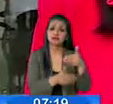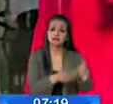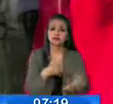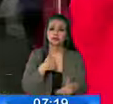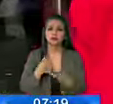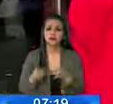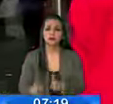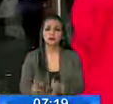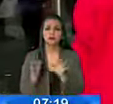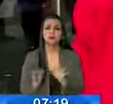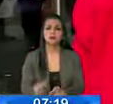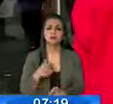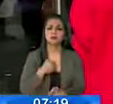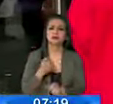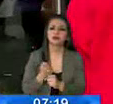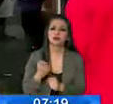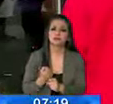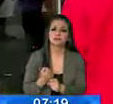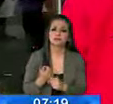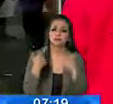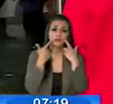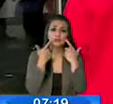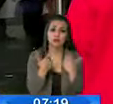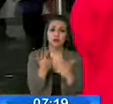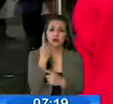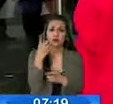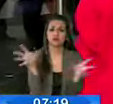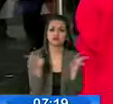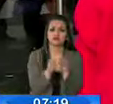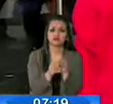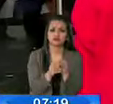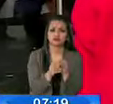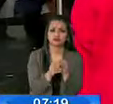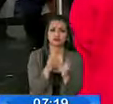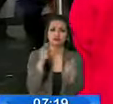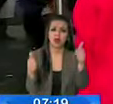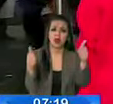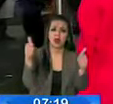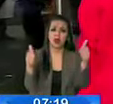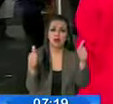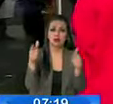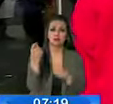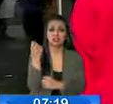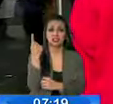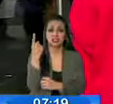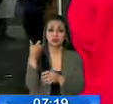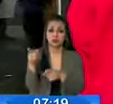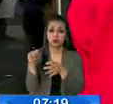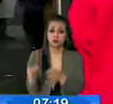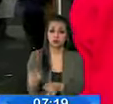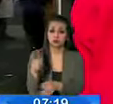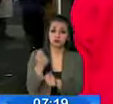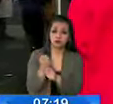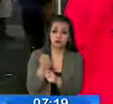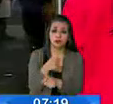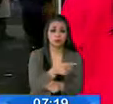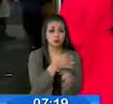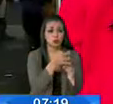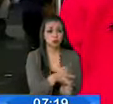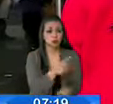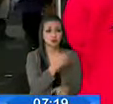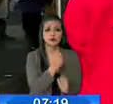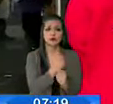mías. La Fiscalía General es una sola, ninguna pugna. Cada uno, entiendo, cumple sus